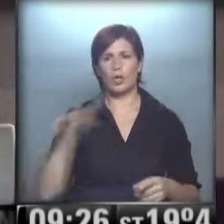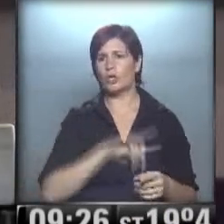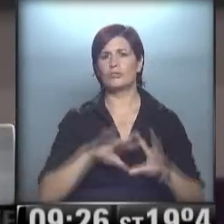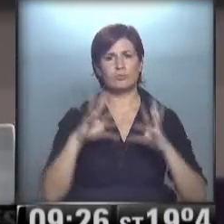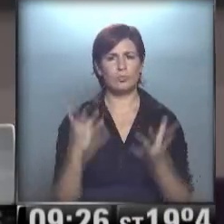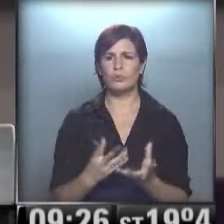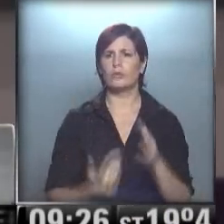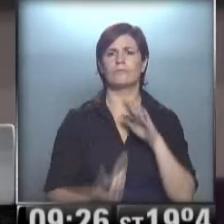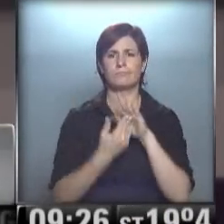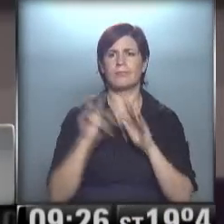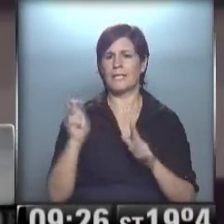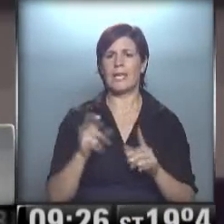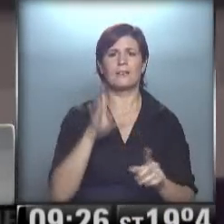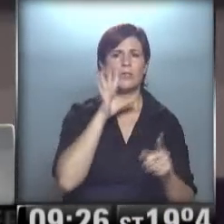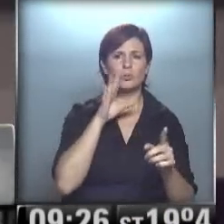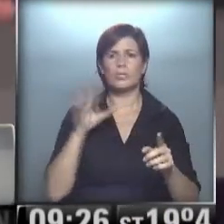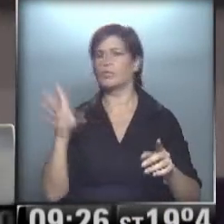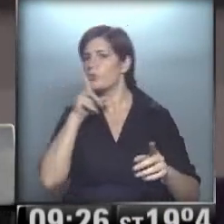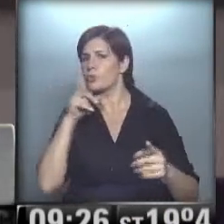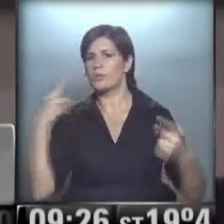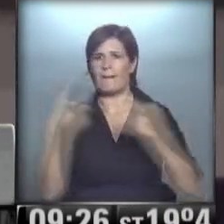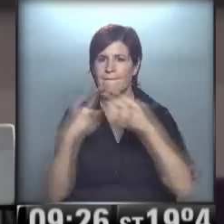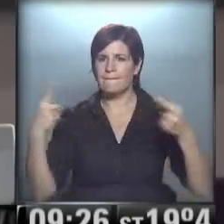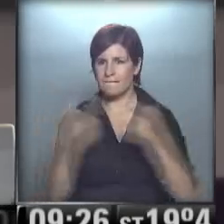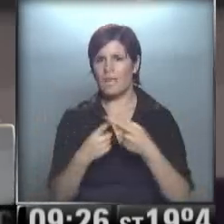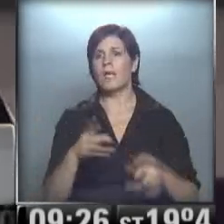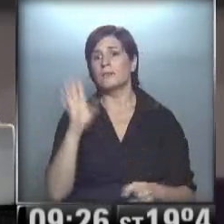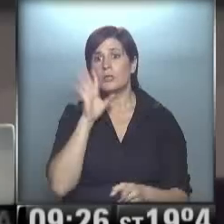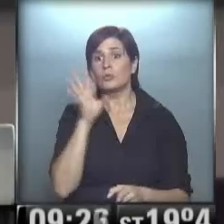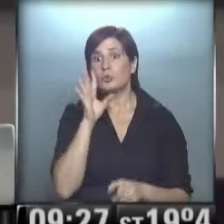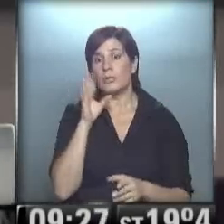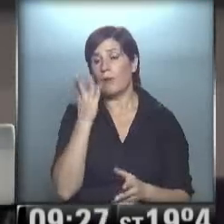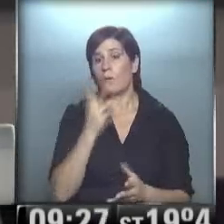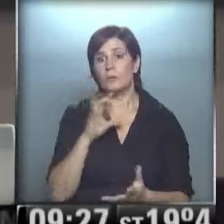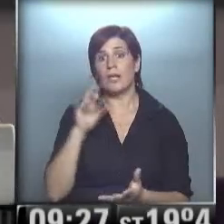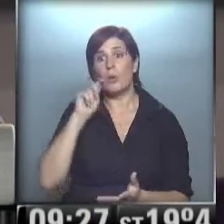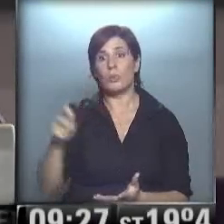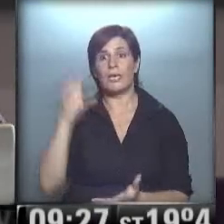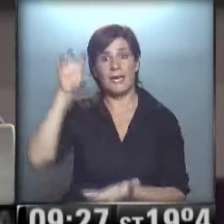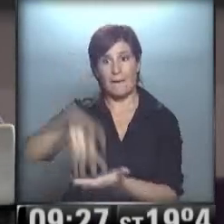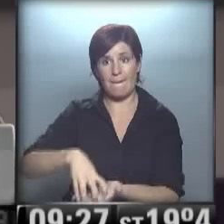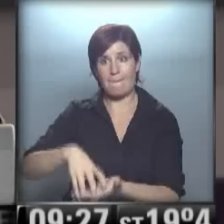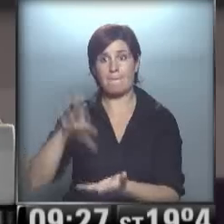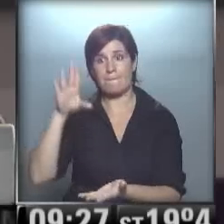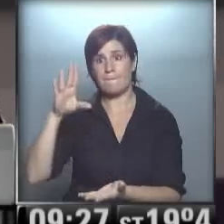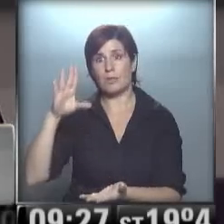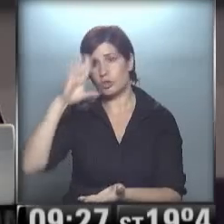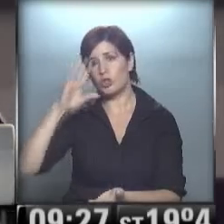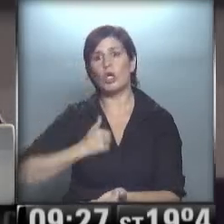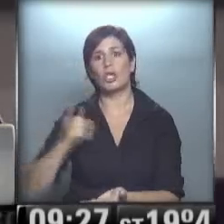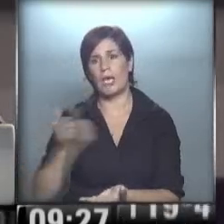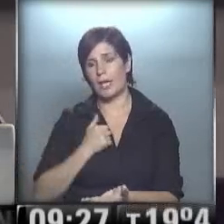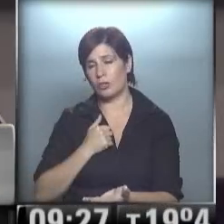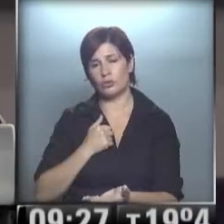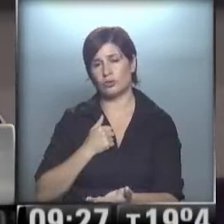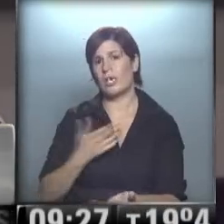Estados Unidos y Rusia Estados Unidos quiere poner una base militar en Ucrania esto es un objetivo que tiene hace mucho tiempo diríamos